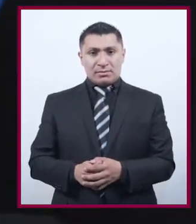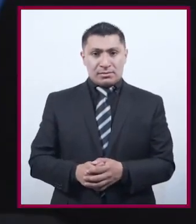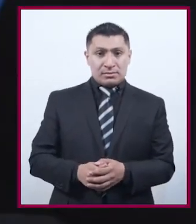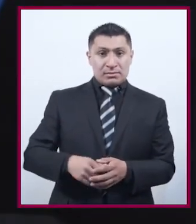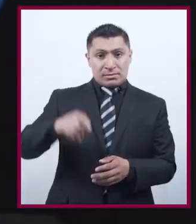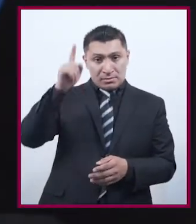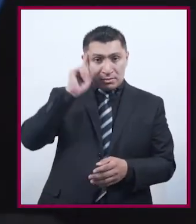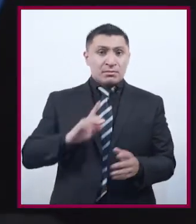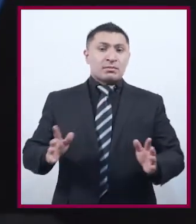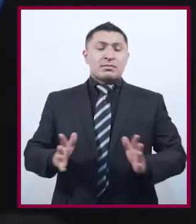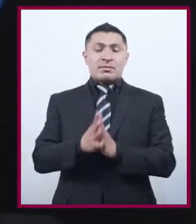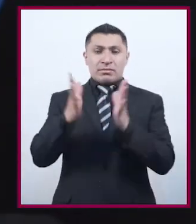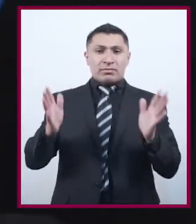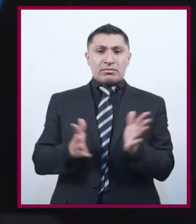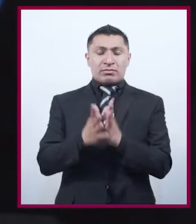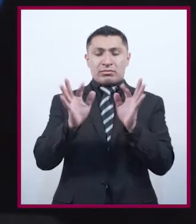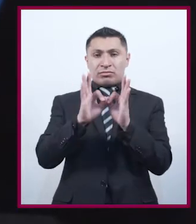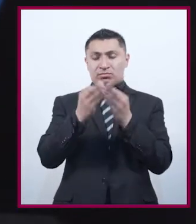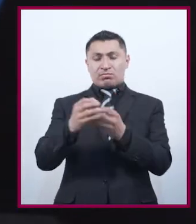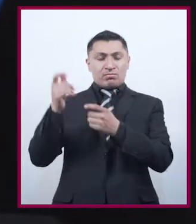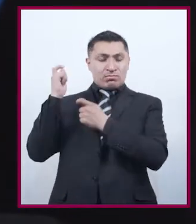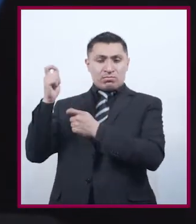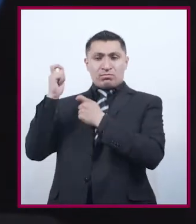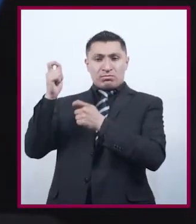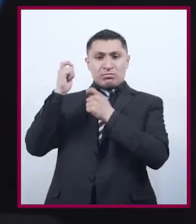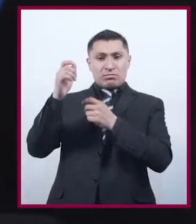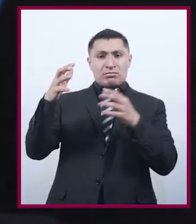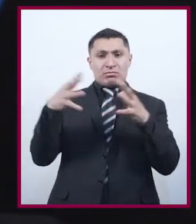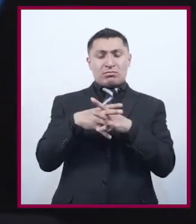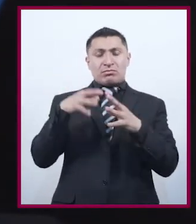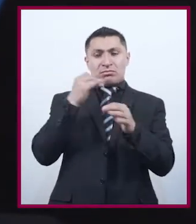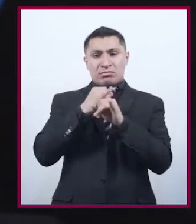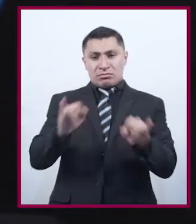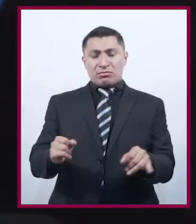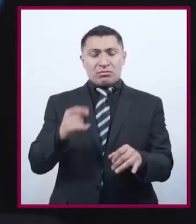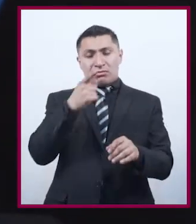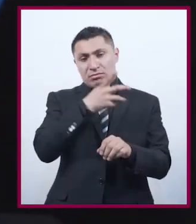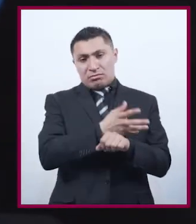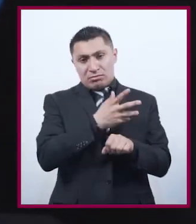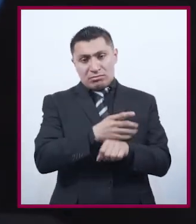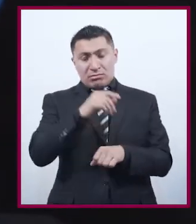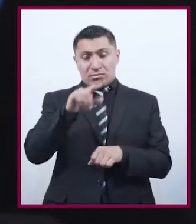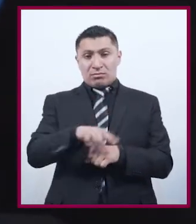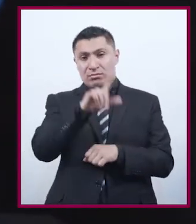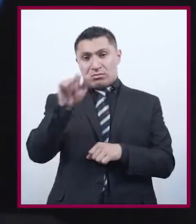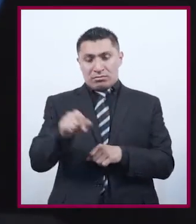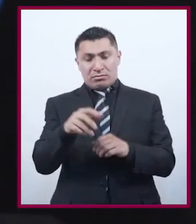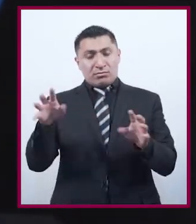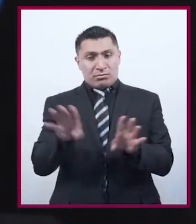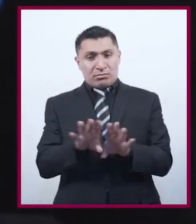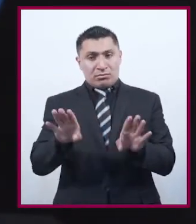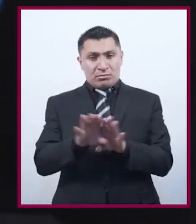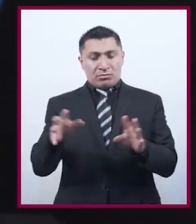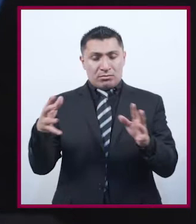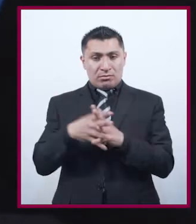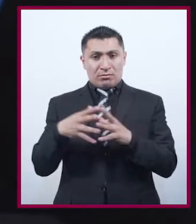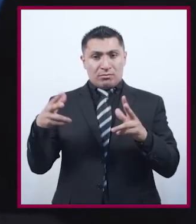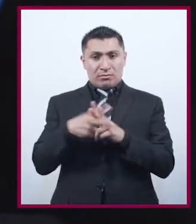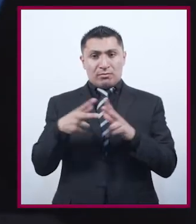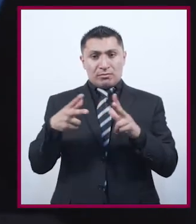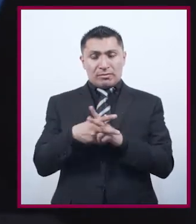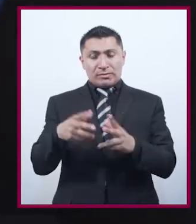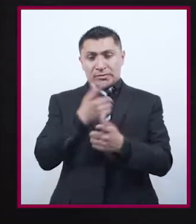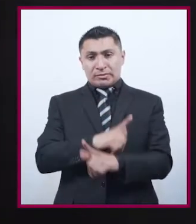Las mujeres participaron de forma activa en la Guerra de Independencia de los Estados Unidos y después se enfocaron en la lucha por la libertad de